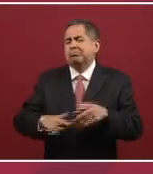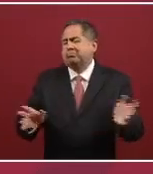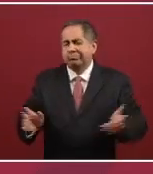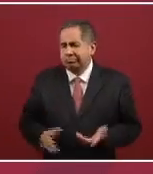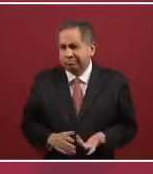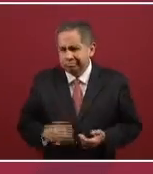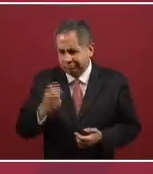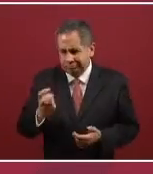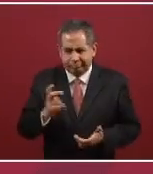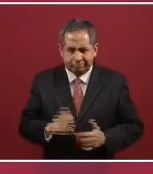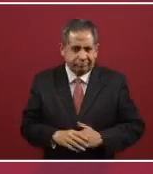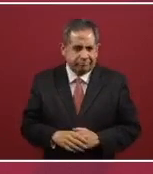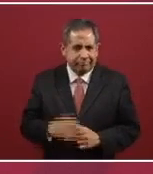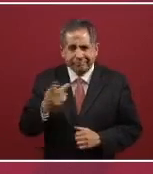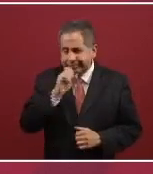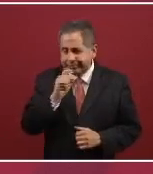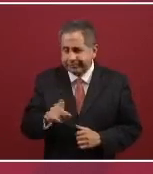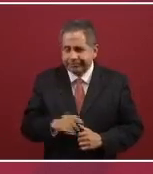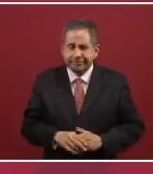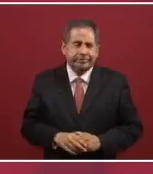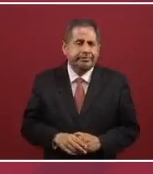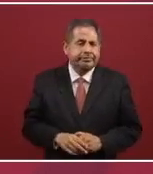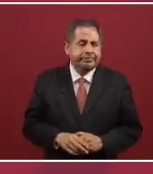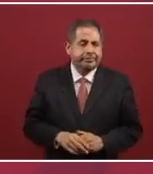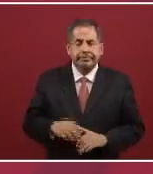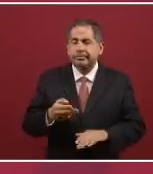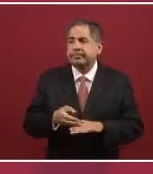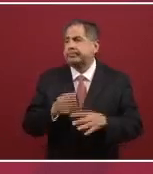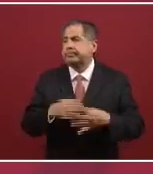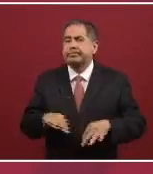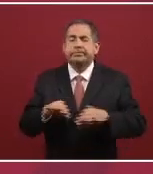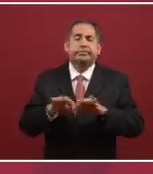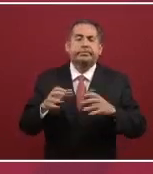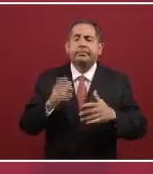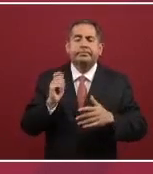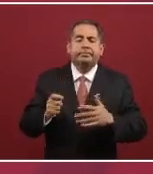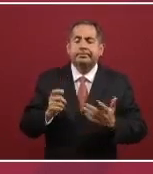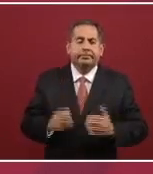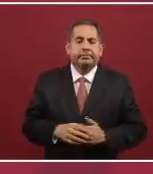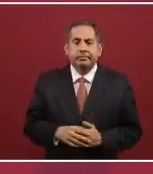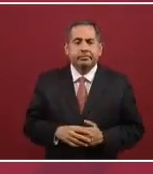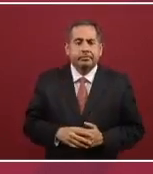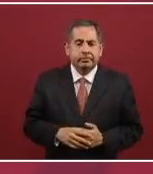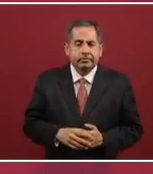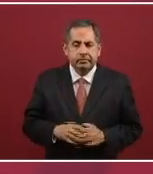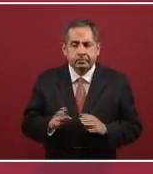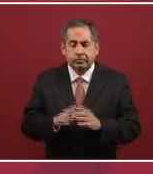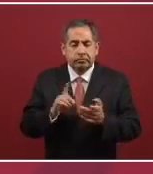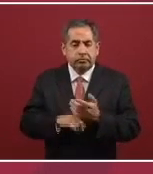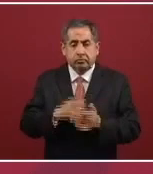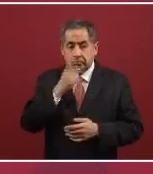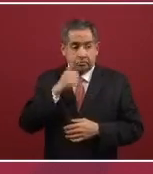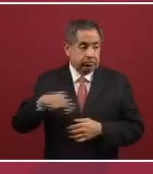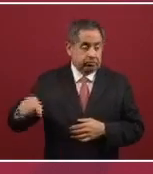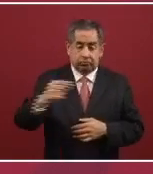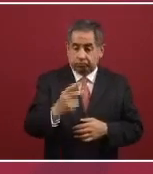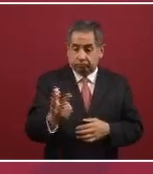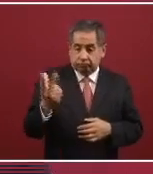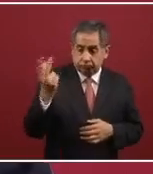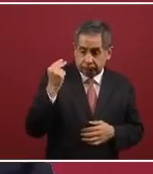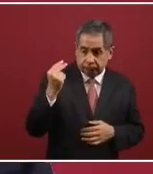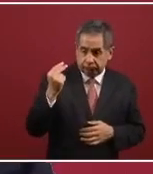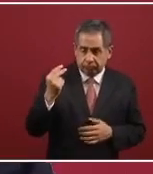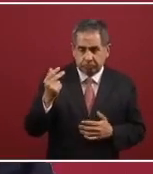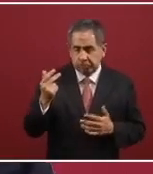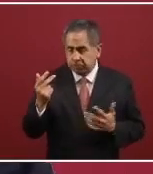Pero también es muy importante de que cuando dicen no, a